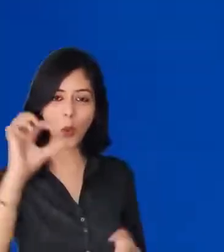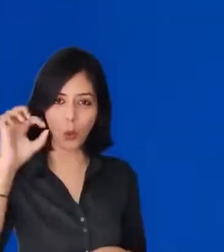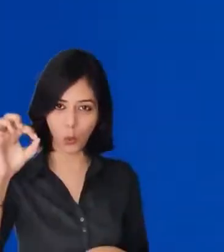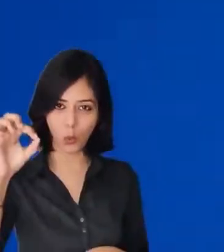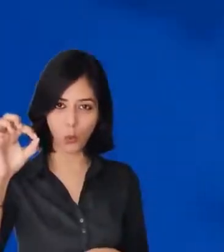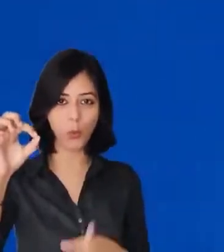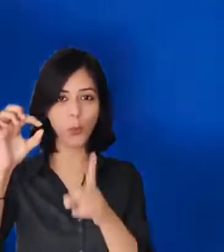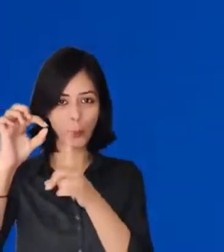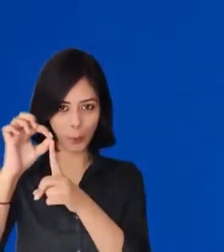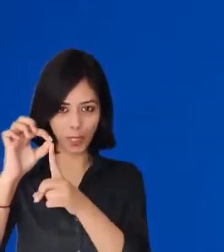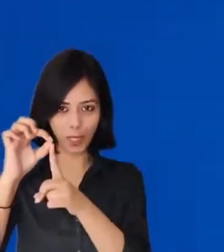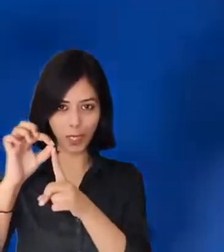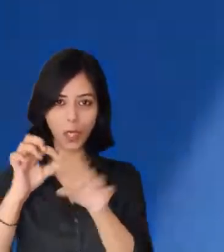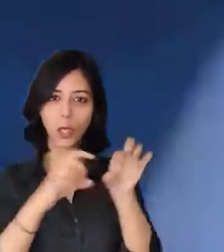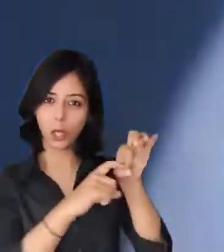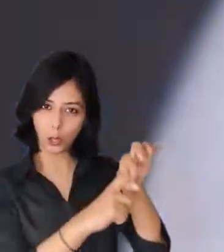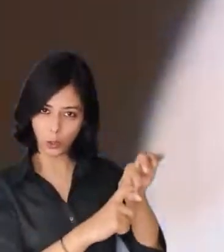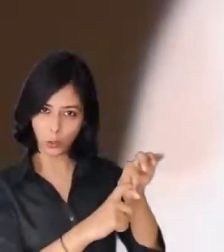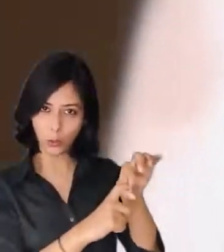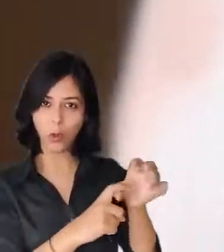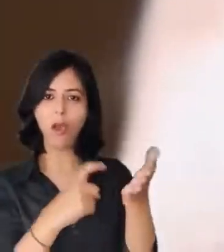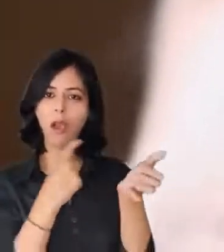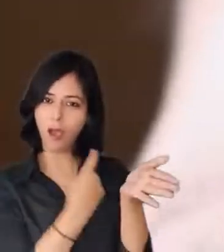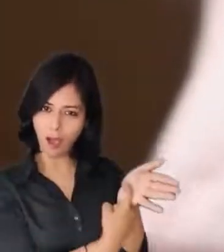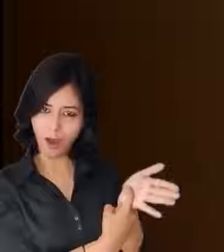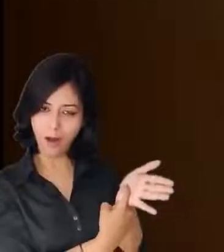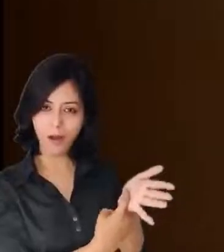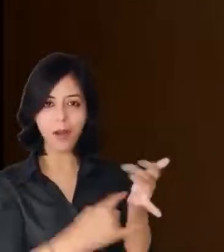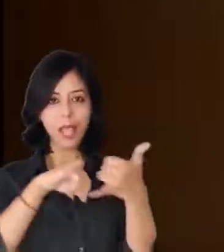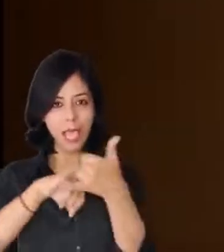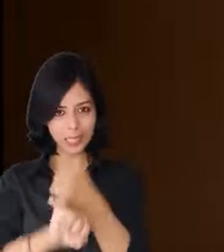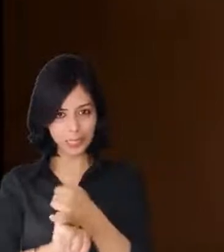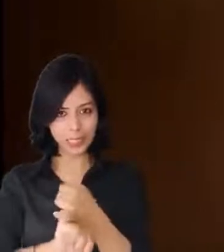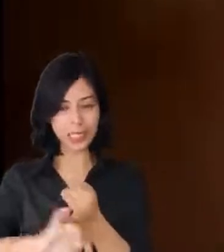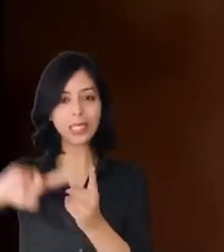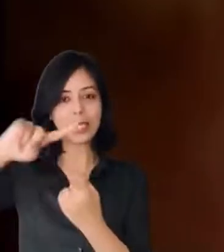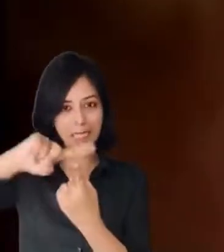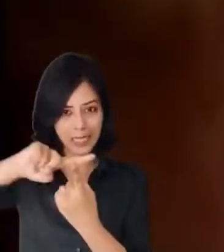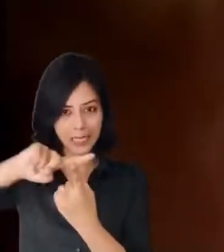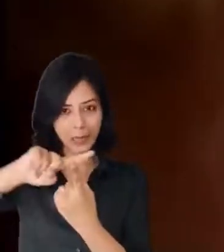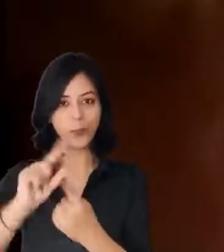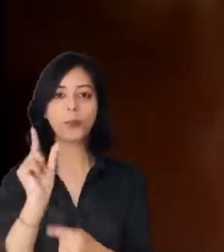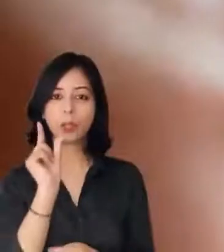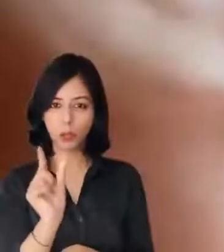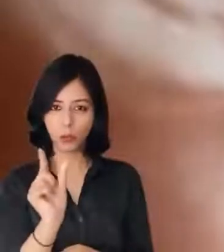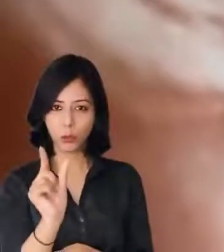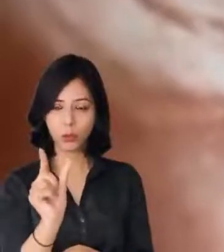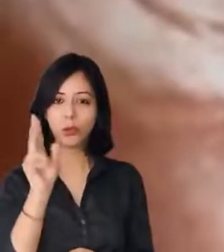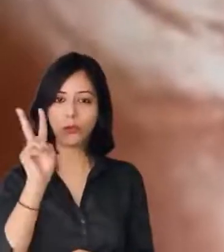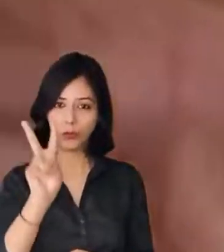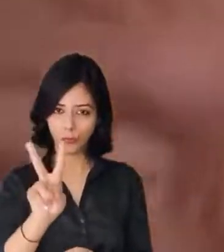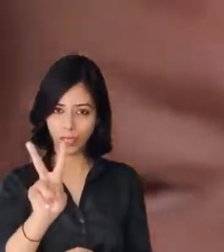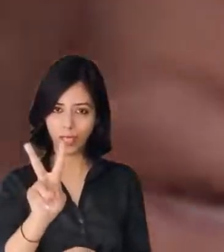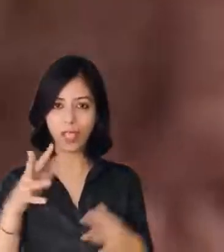Y la noche más larga que pudiera recordar cualquiera de la familia Field, de a poco dio paso a la mañana. Yo